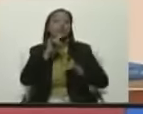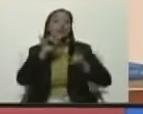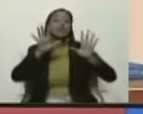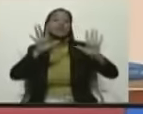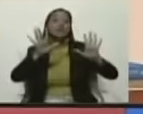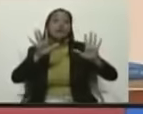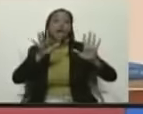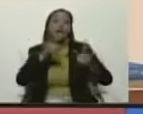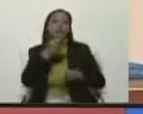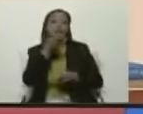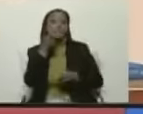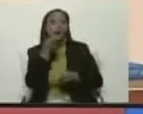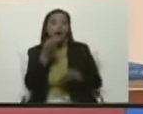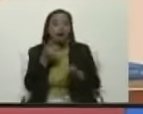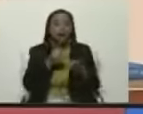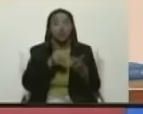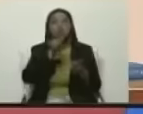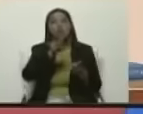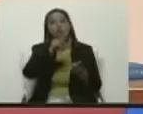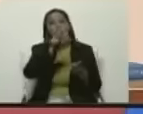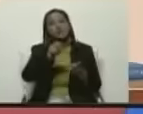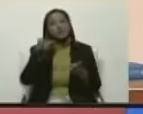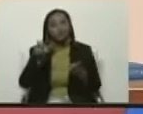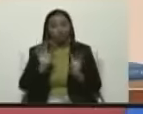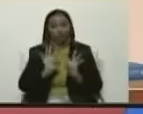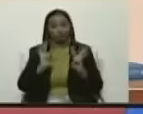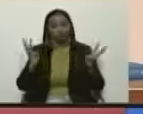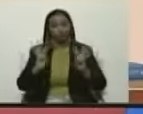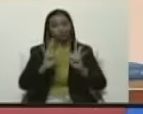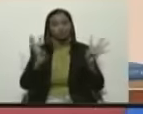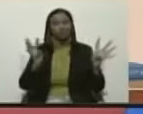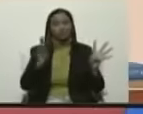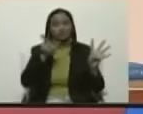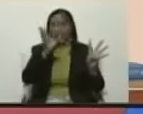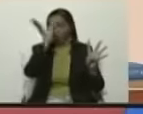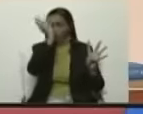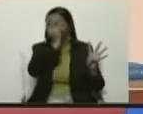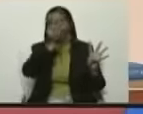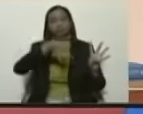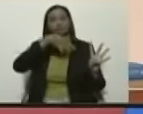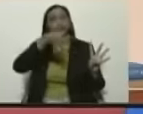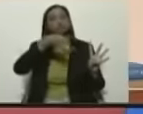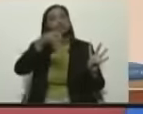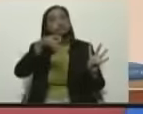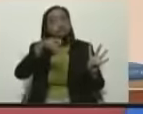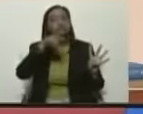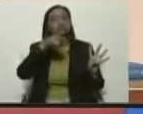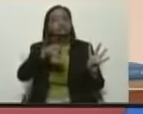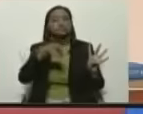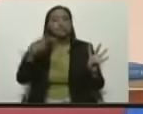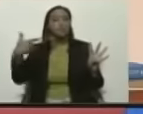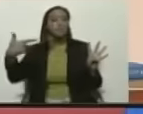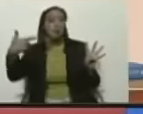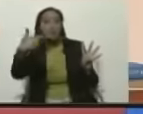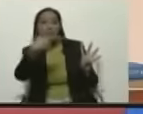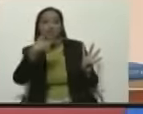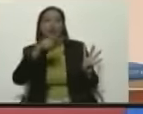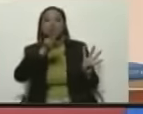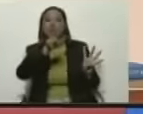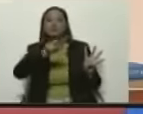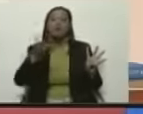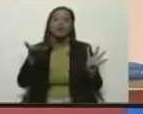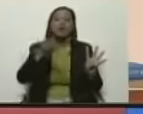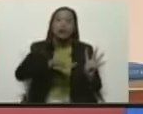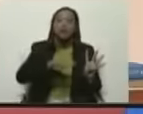2 personas fallecidas. Ahí están investigando. Estados Unidos tiene que investigar bien lo que ocurrió allí.